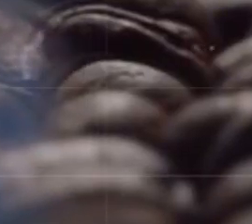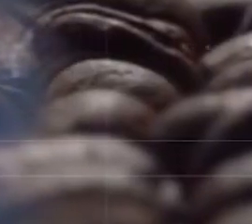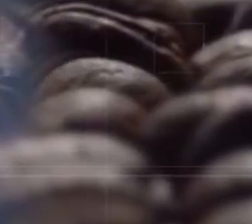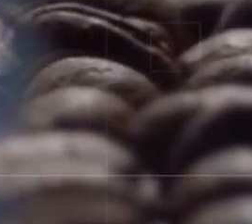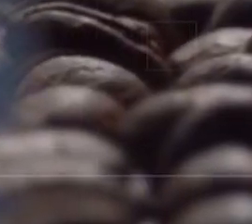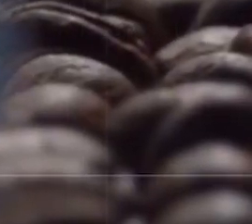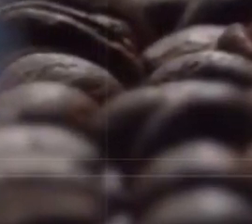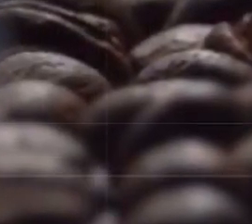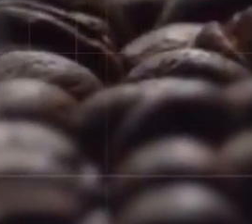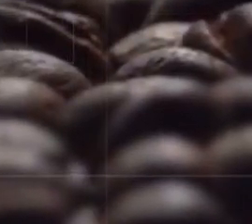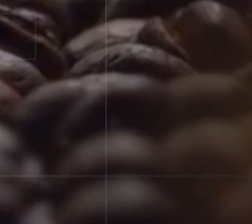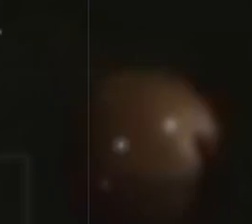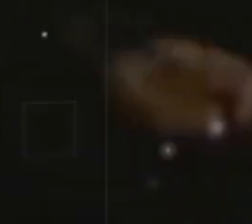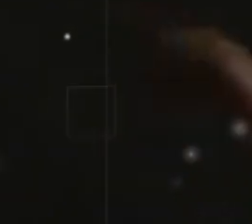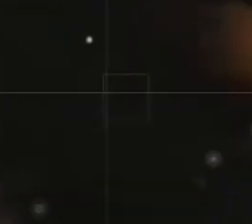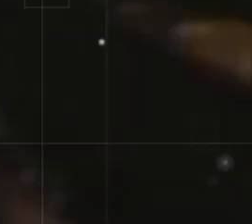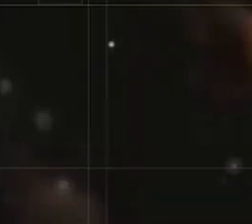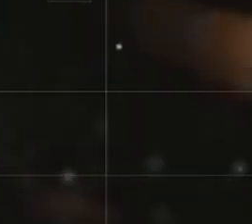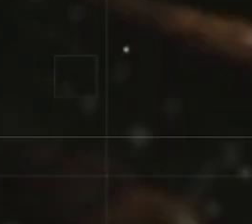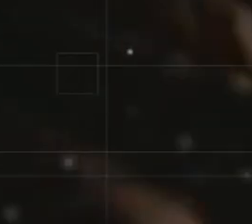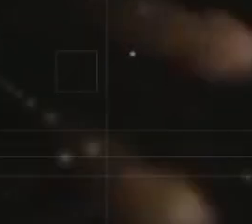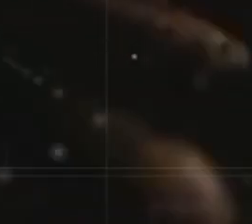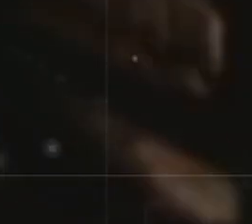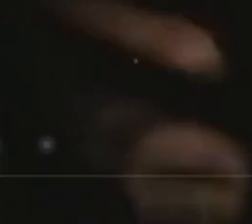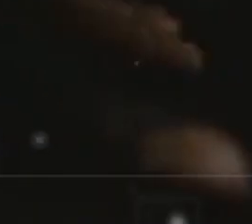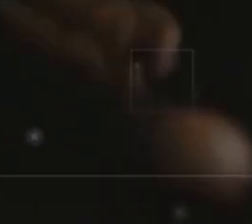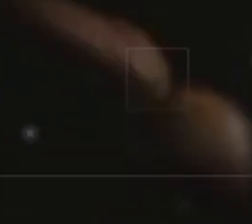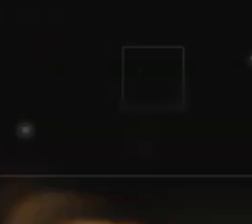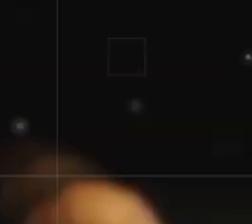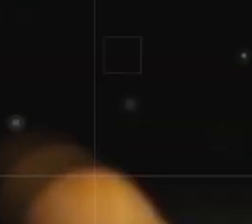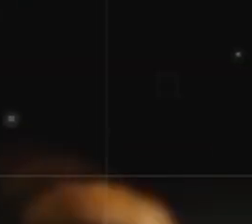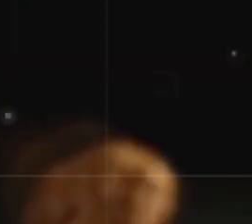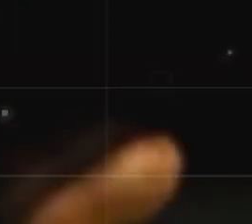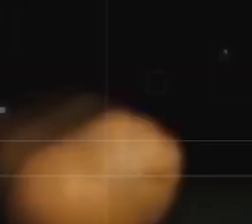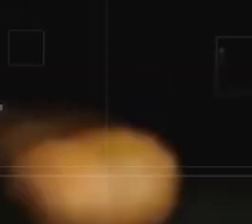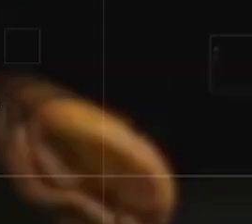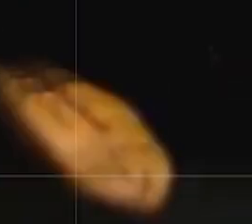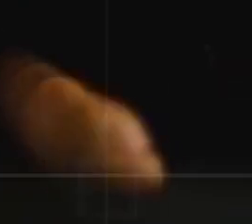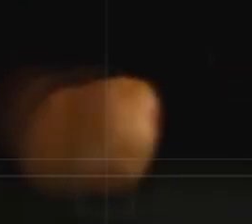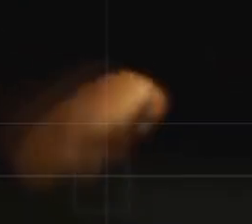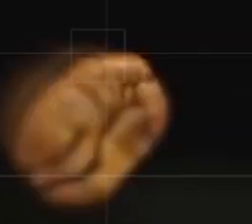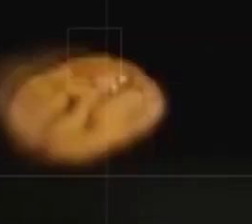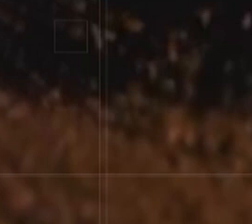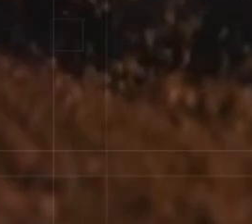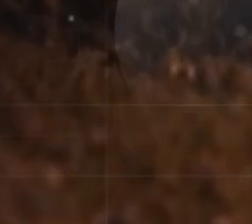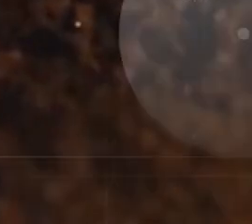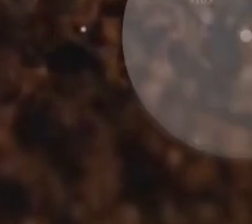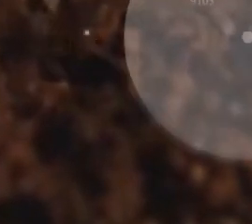Innovación, junto a la Unidad de Extensión Científica de la Universidad Austral de Chile, sede Puerto